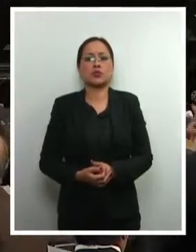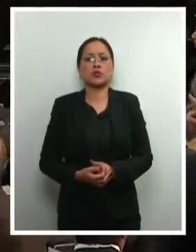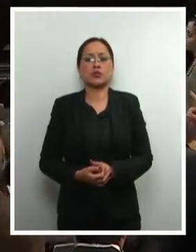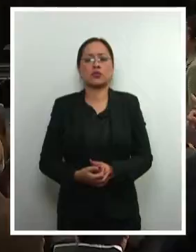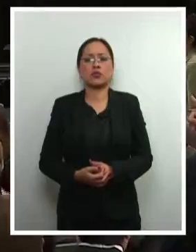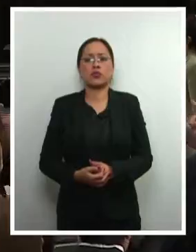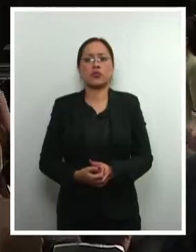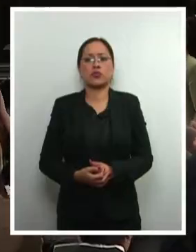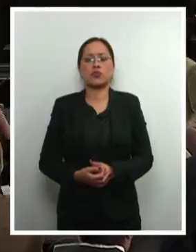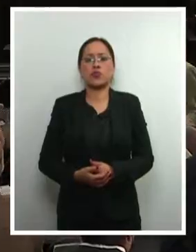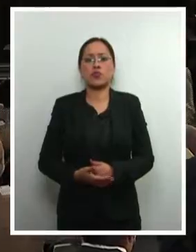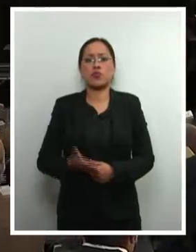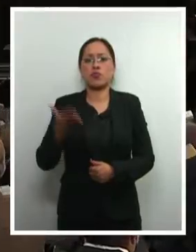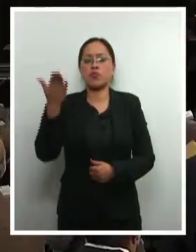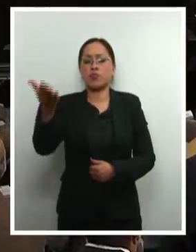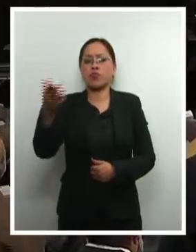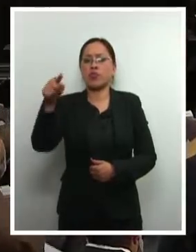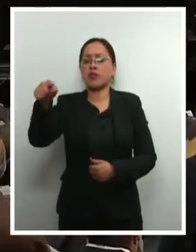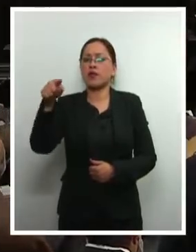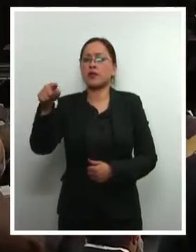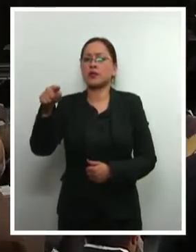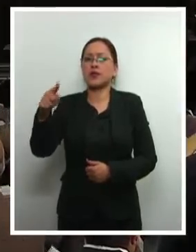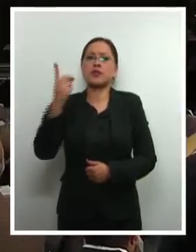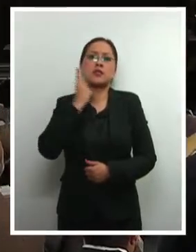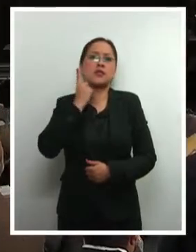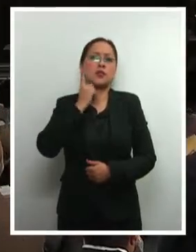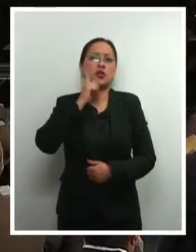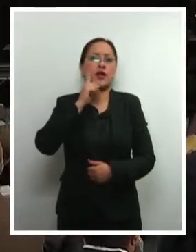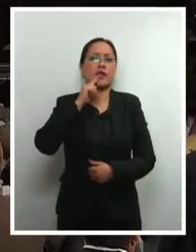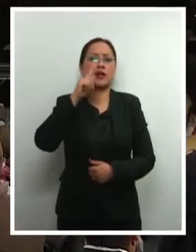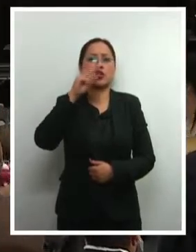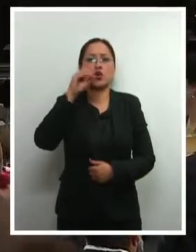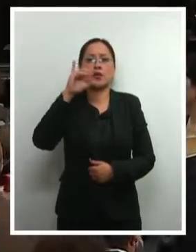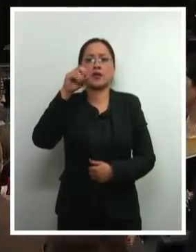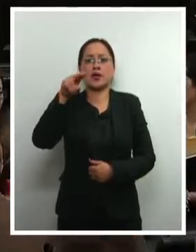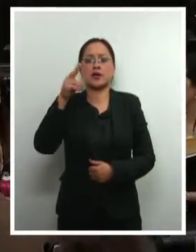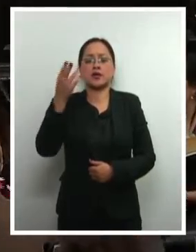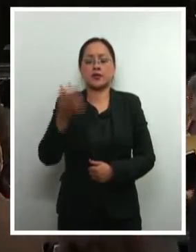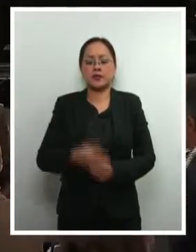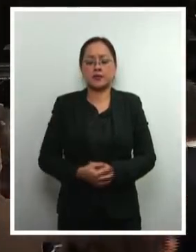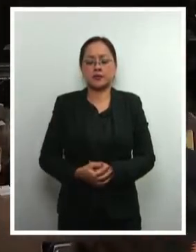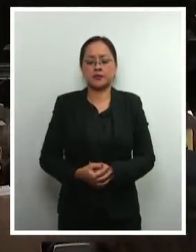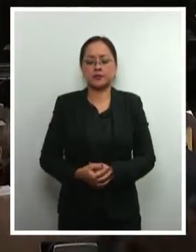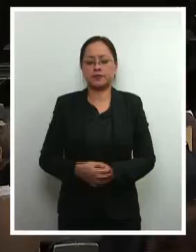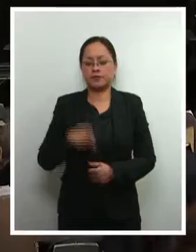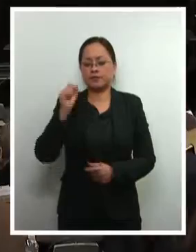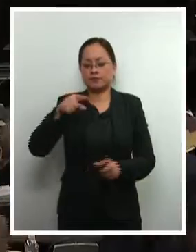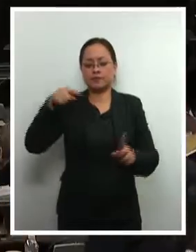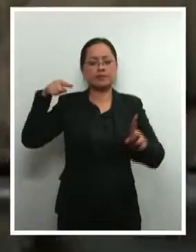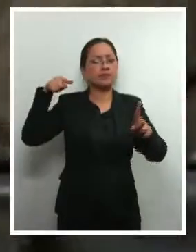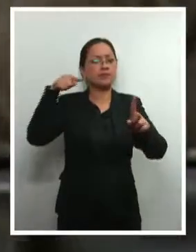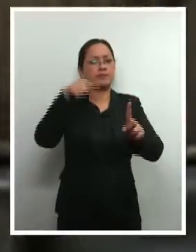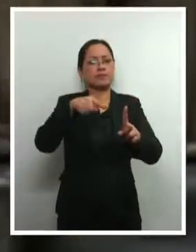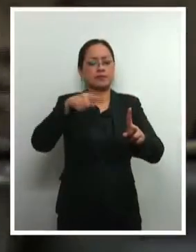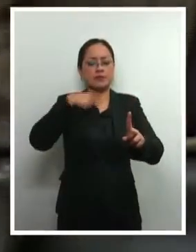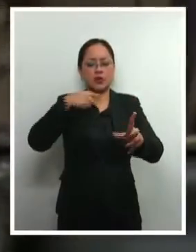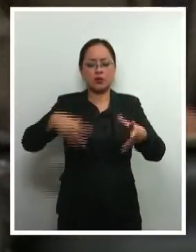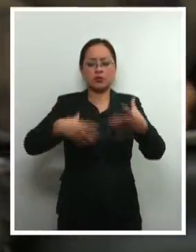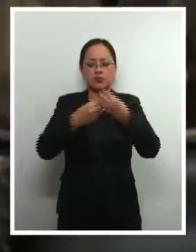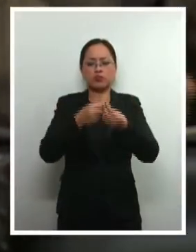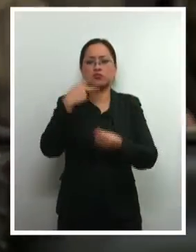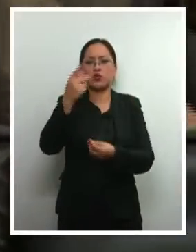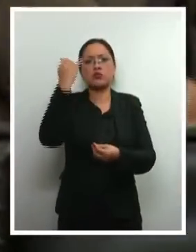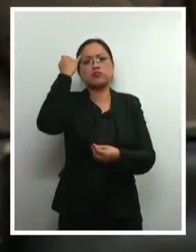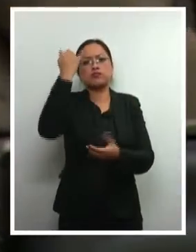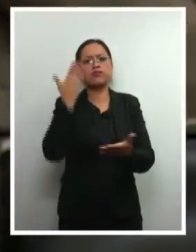Ahí en la curul de la diputada Tobián, por favor. ¿Ya? Simplemente también para sumarme a su